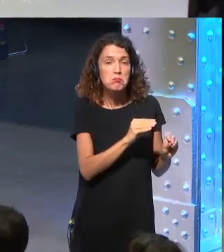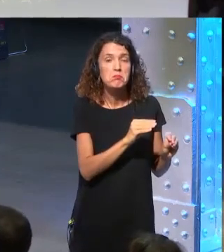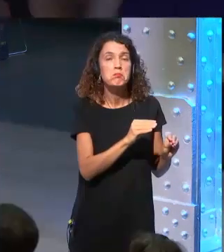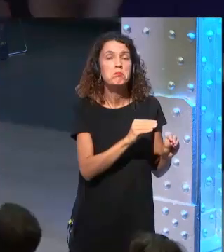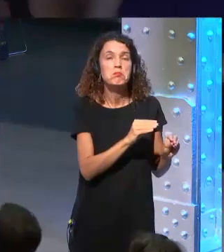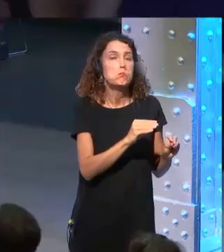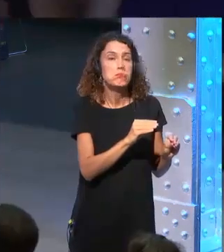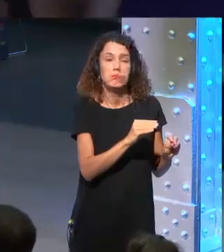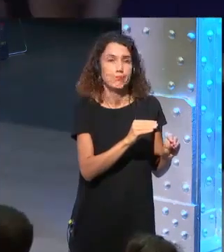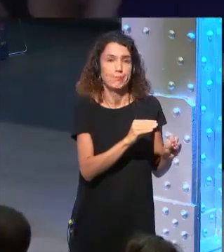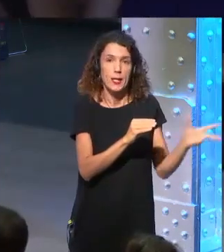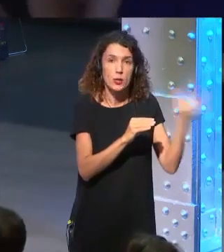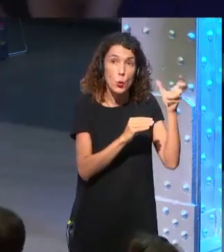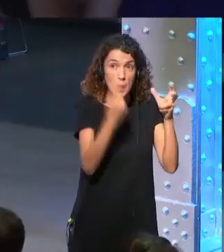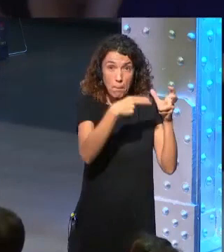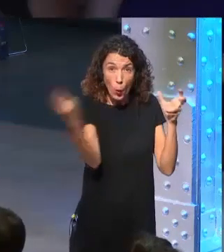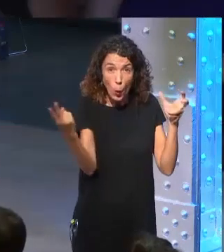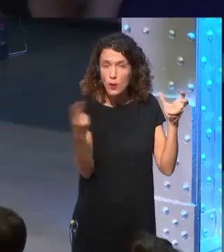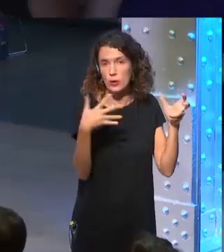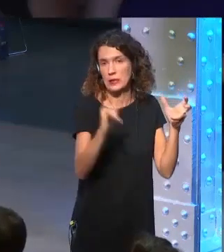no puede ser escuchada en público.